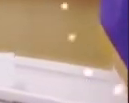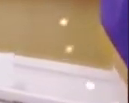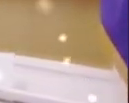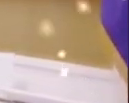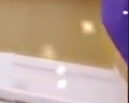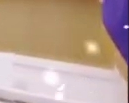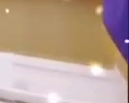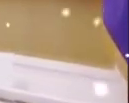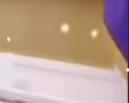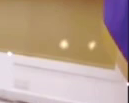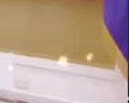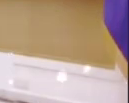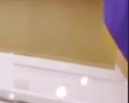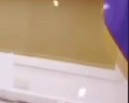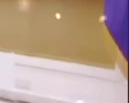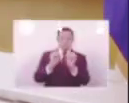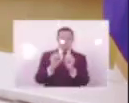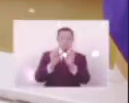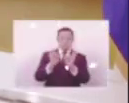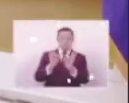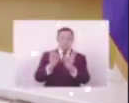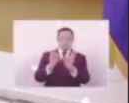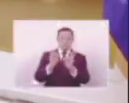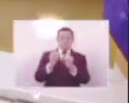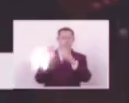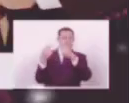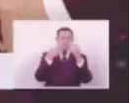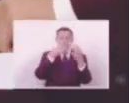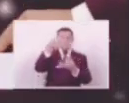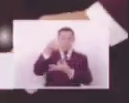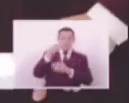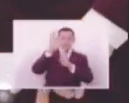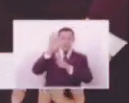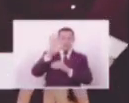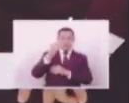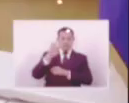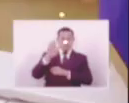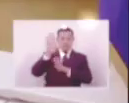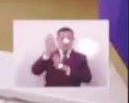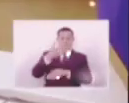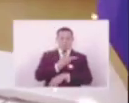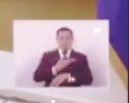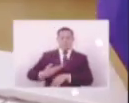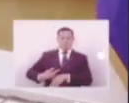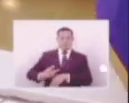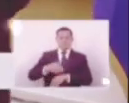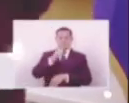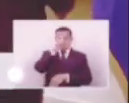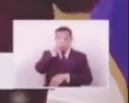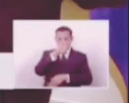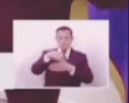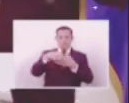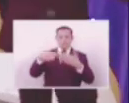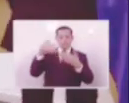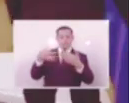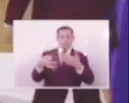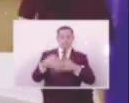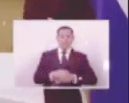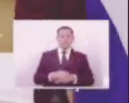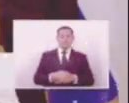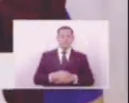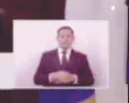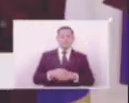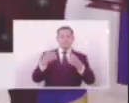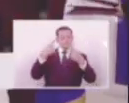se hace la entrega de correspondencia de parte del señor fiscal al señor presidente de honorable asamblea legislativa